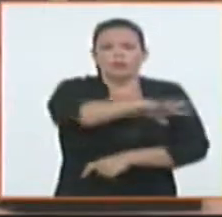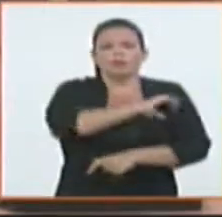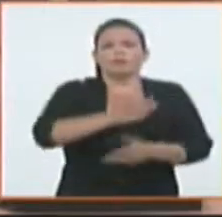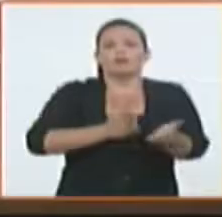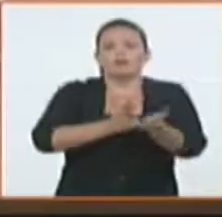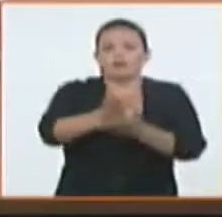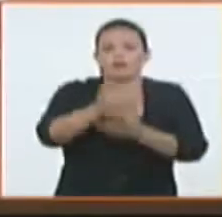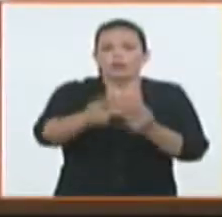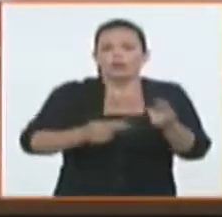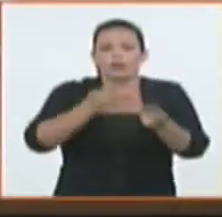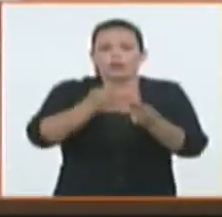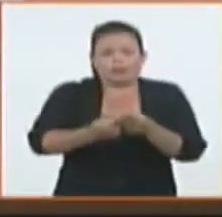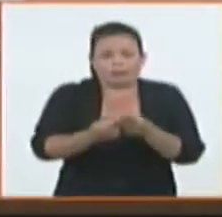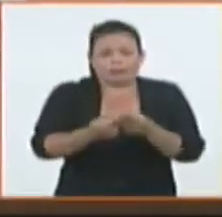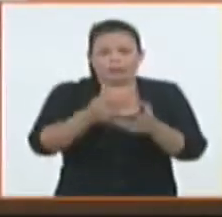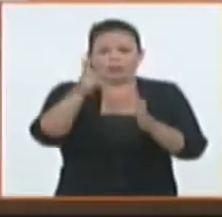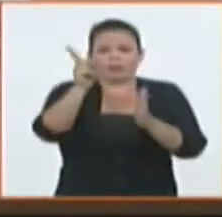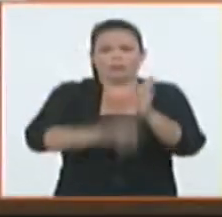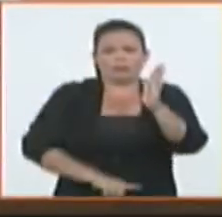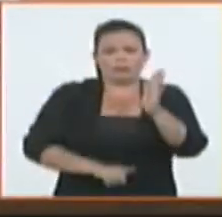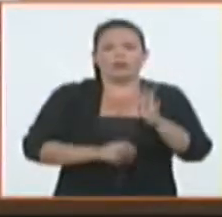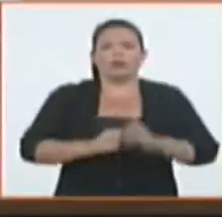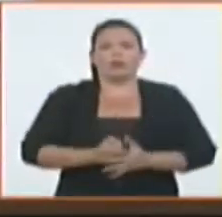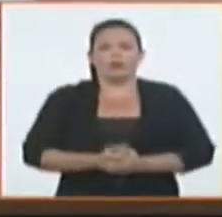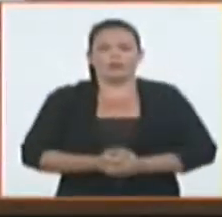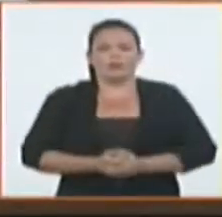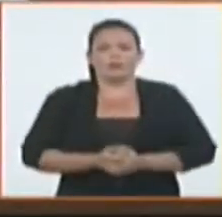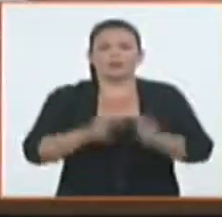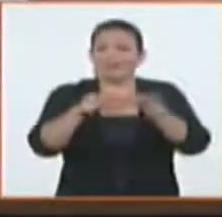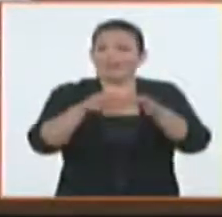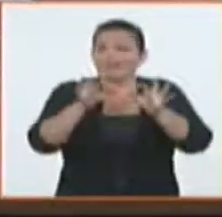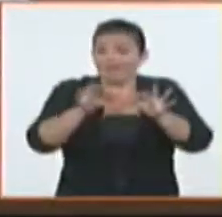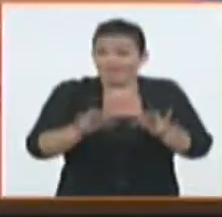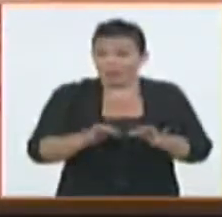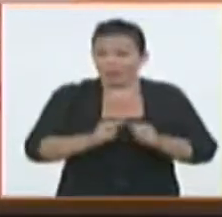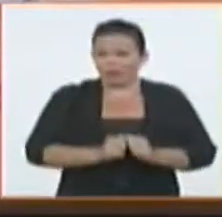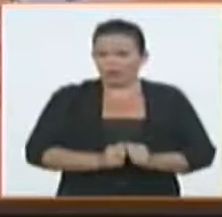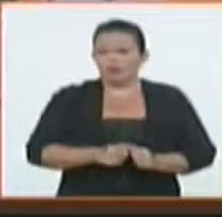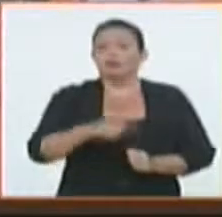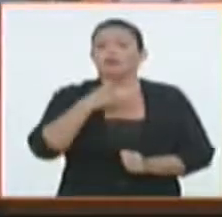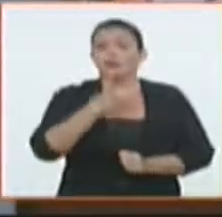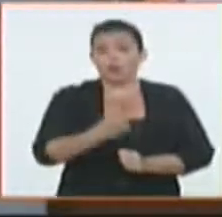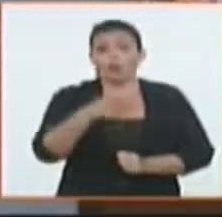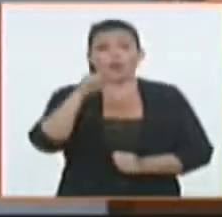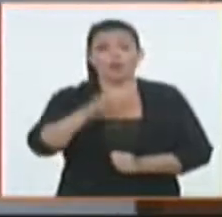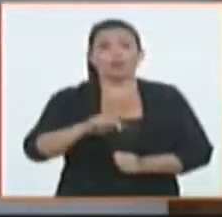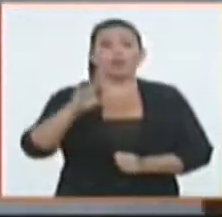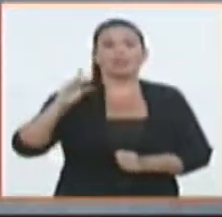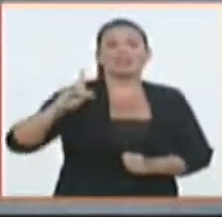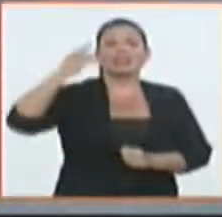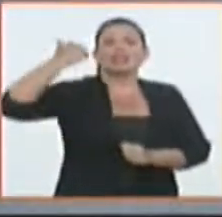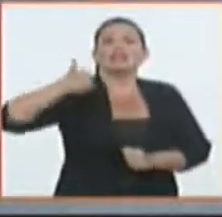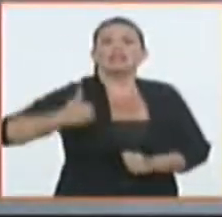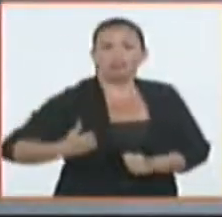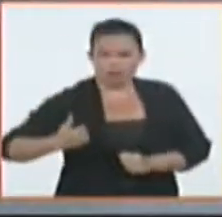López Obrador cuando dijo que la resistencia y la dignidad del pueblo cubano merecían ser reconocidas como patrimonio de la humanidad. Eso hay que reconocerlo y hay que tenerlo